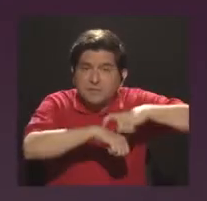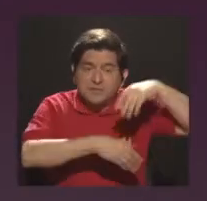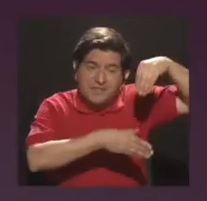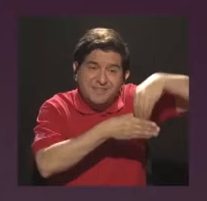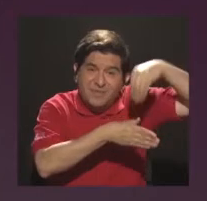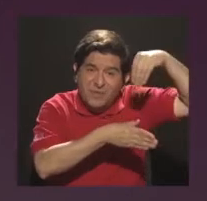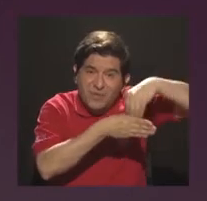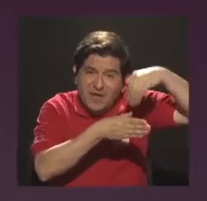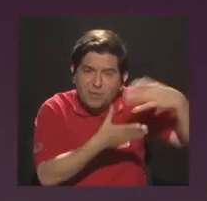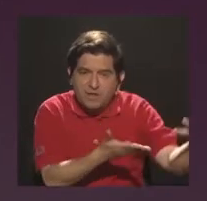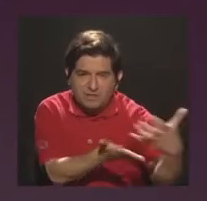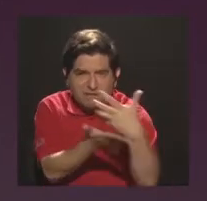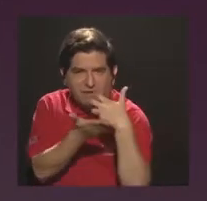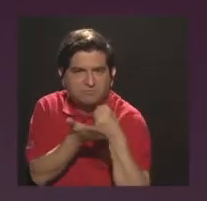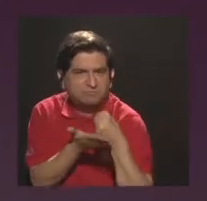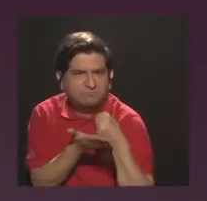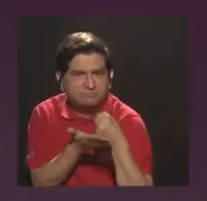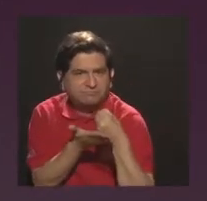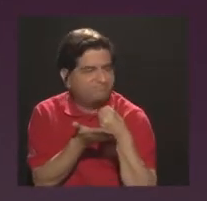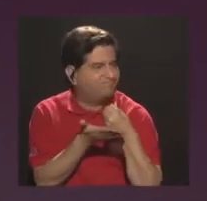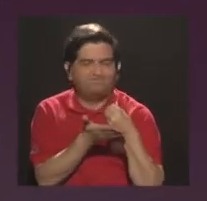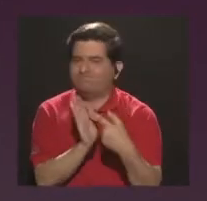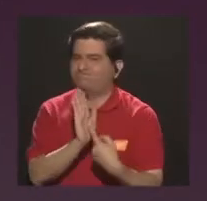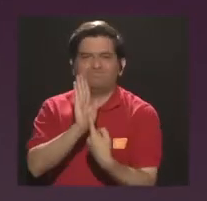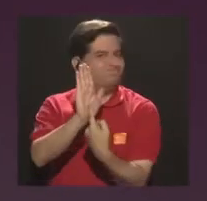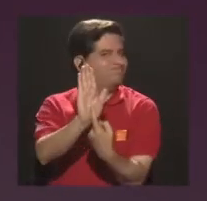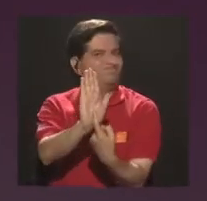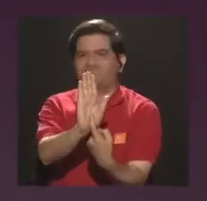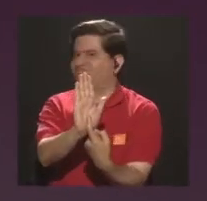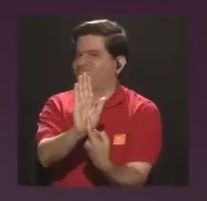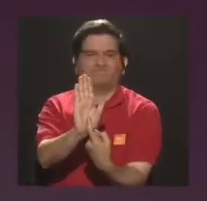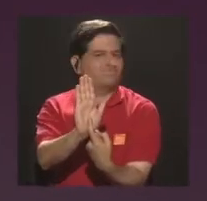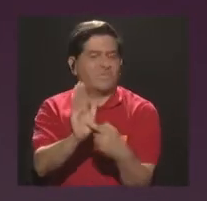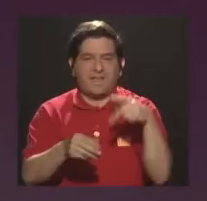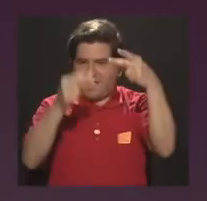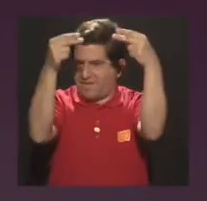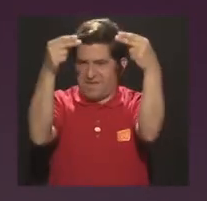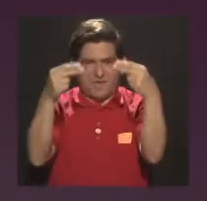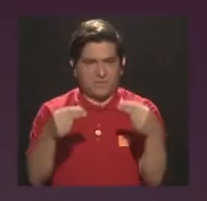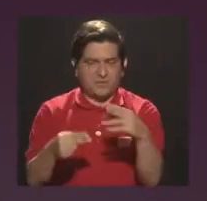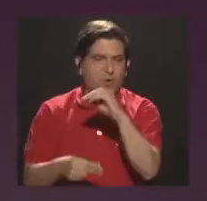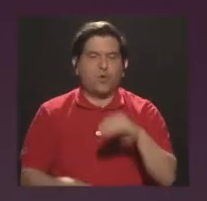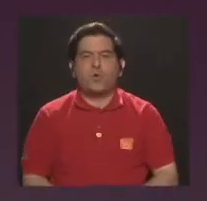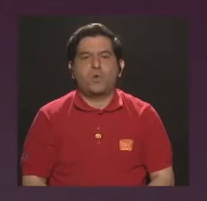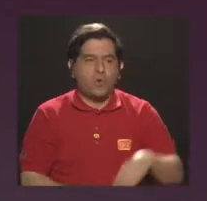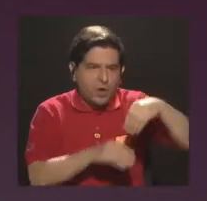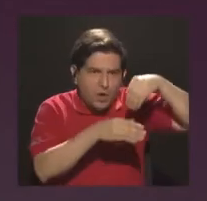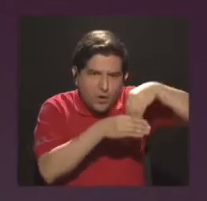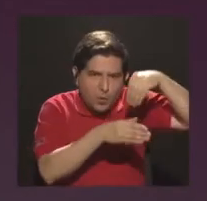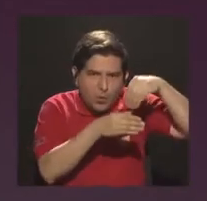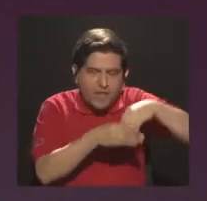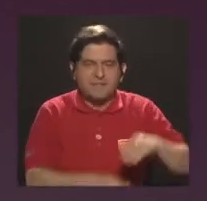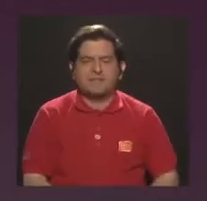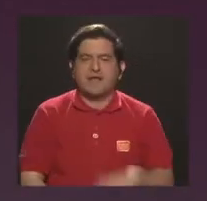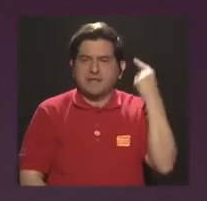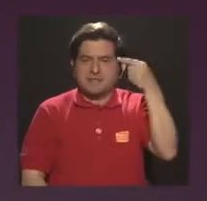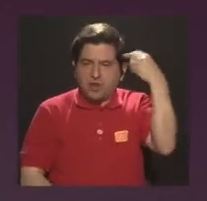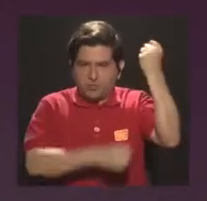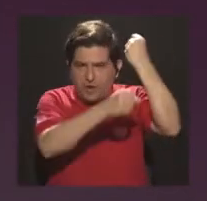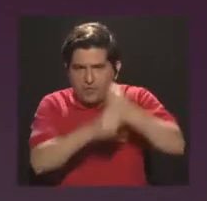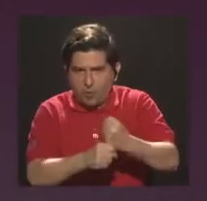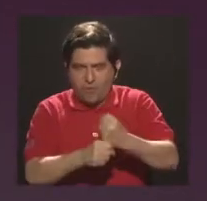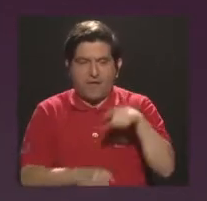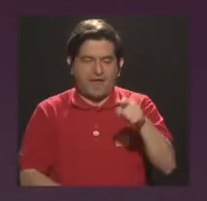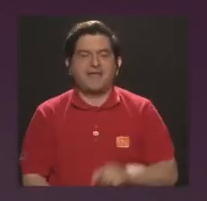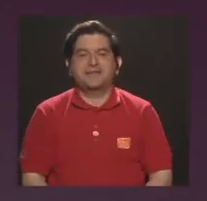cuenta por cobrar o se refleja en el presupuesto o en las cuentas federales esto lo que se